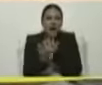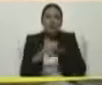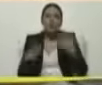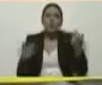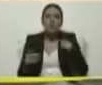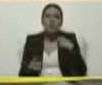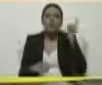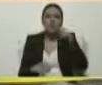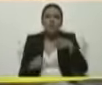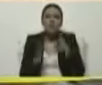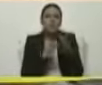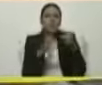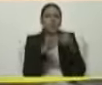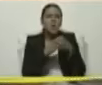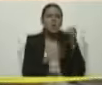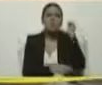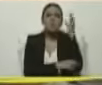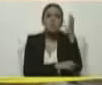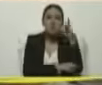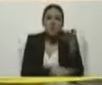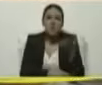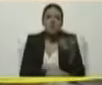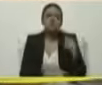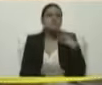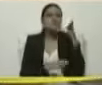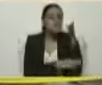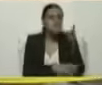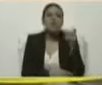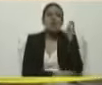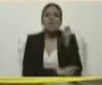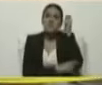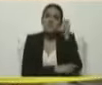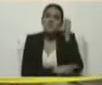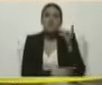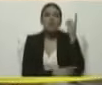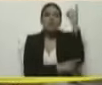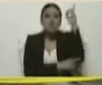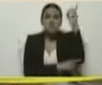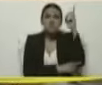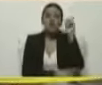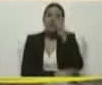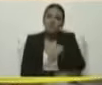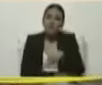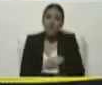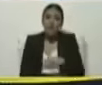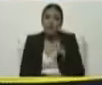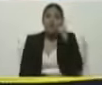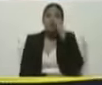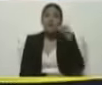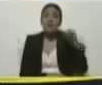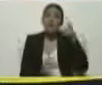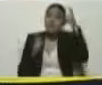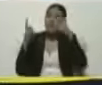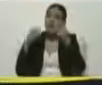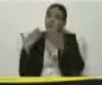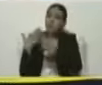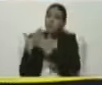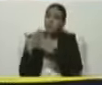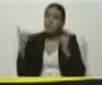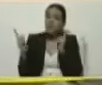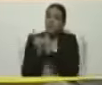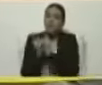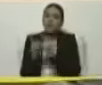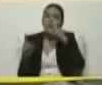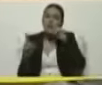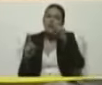sindicalista, fui constituyente, diputado. Un día el comandante Chávez me llamó y me dijo,